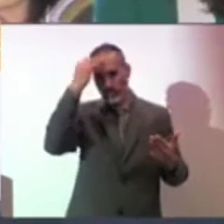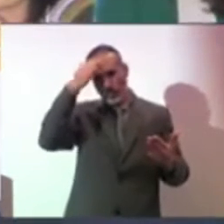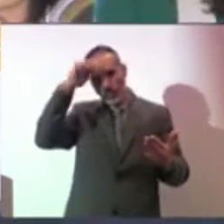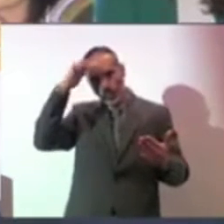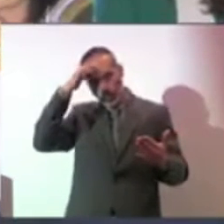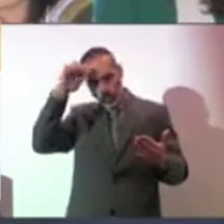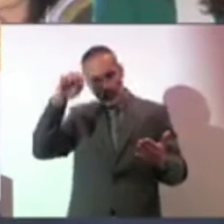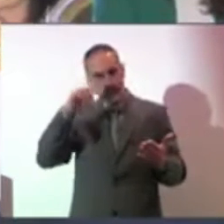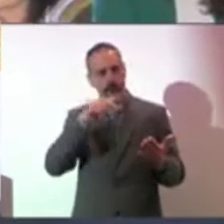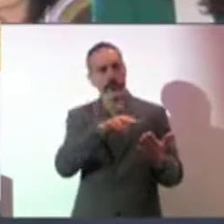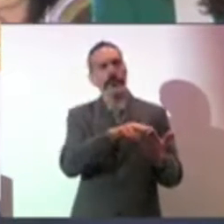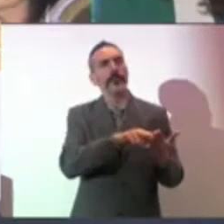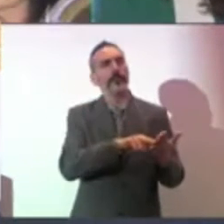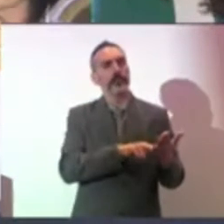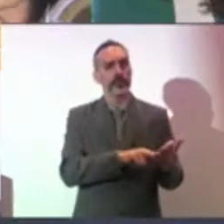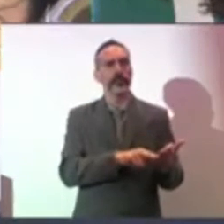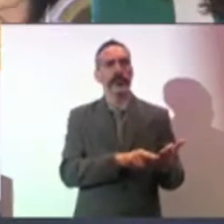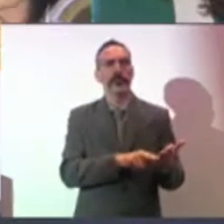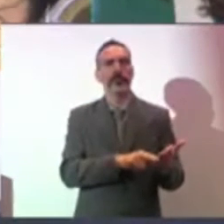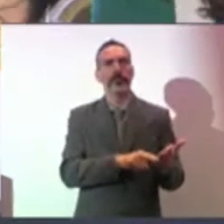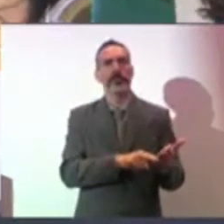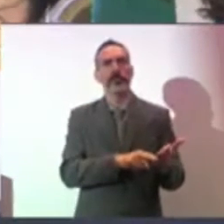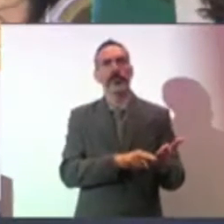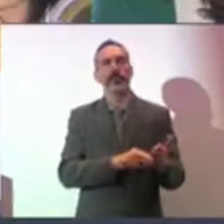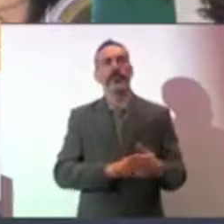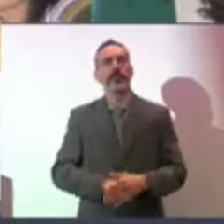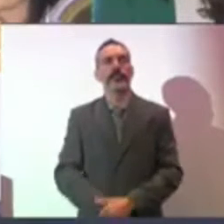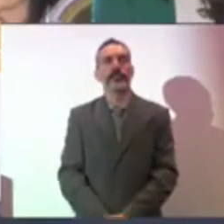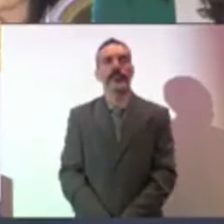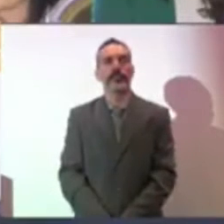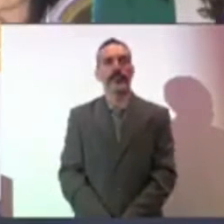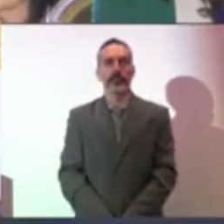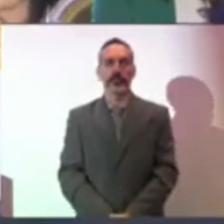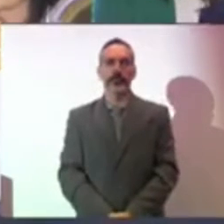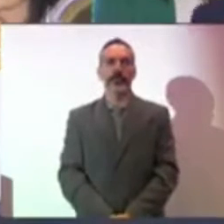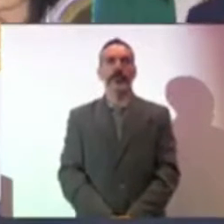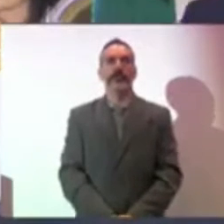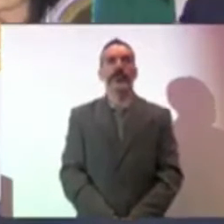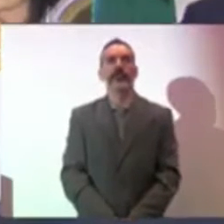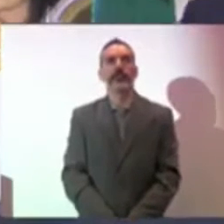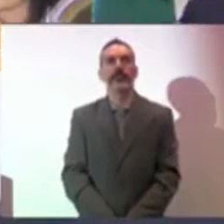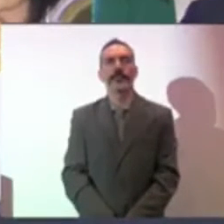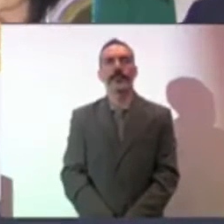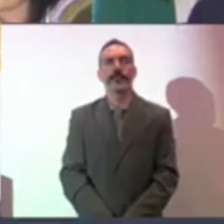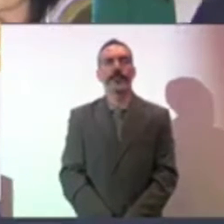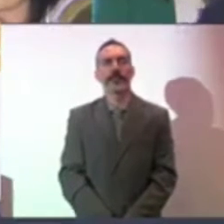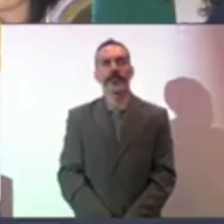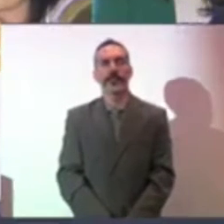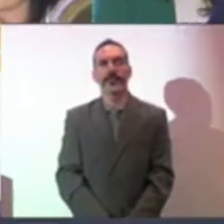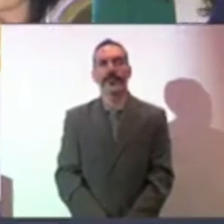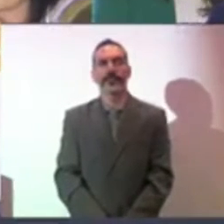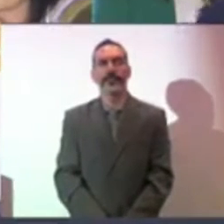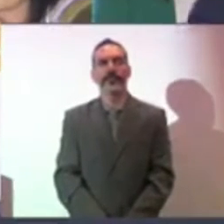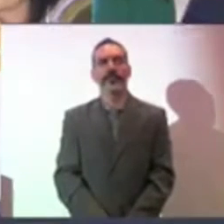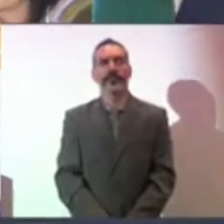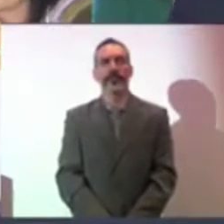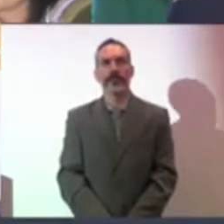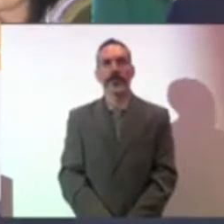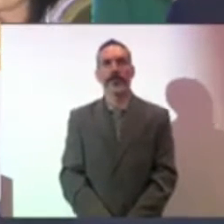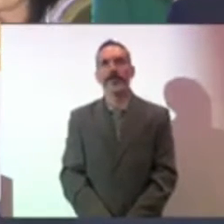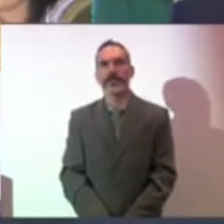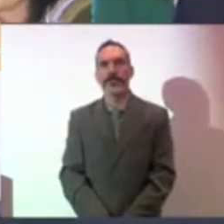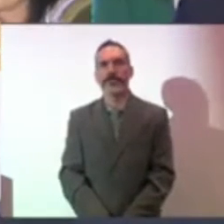de pleno respeto y con altura de miras. Esa altura de miras que radica en la